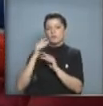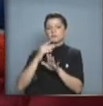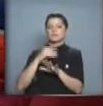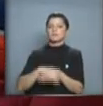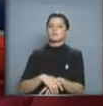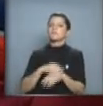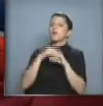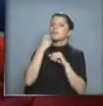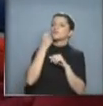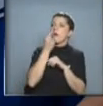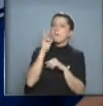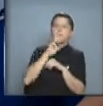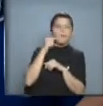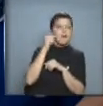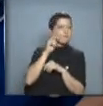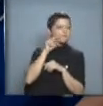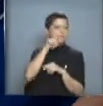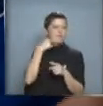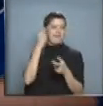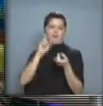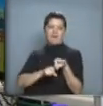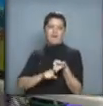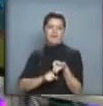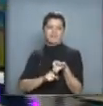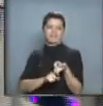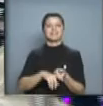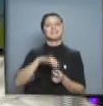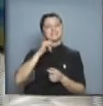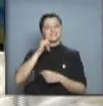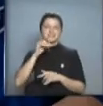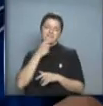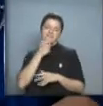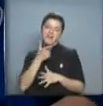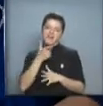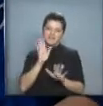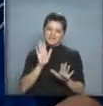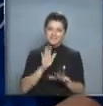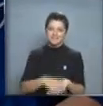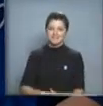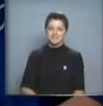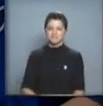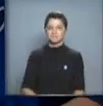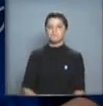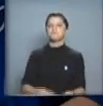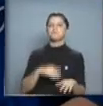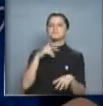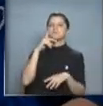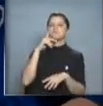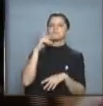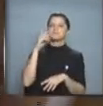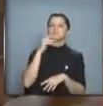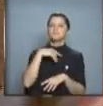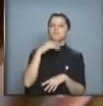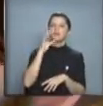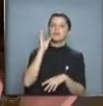esta me caso? No, sí, eso pasa. No, eso es un decir. Sí, pero no necesariamente tenés que